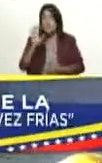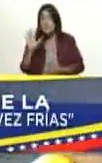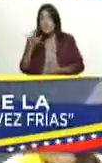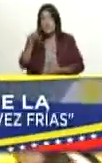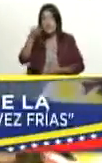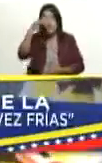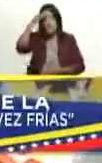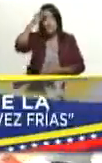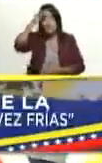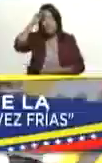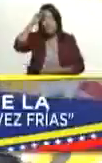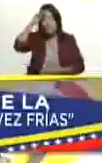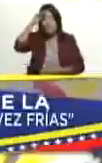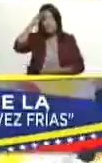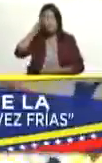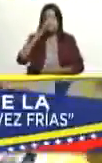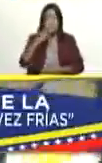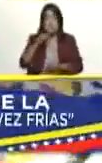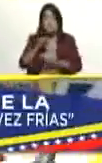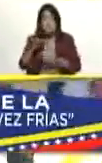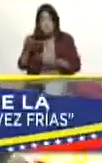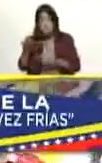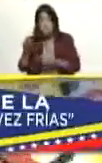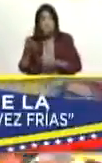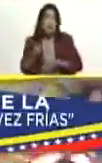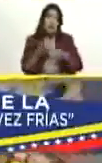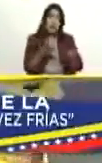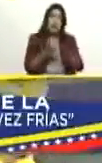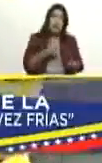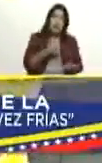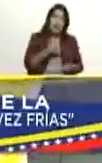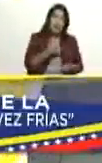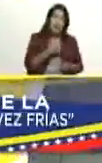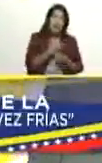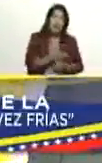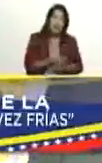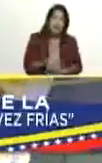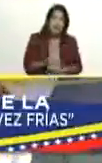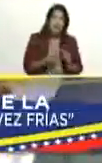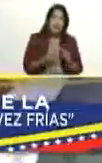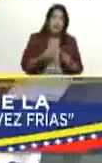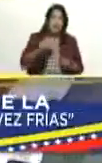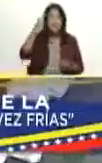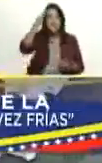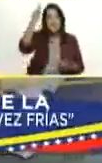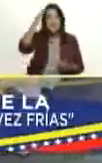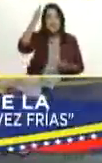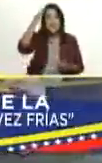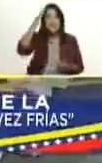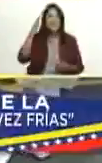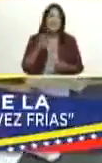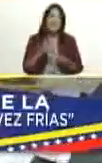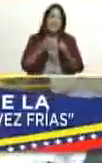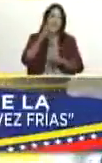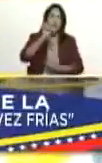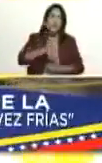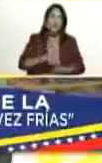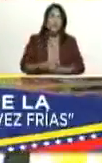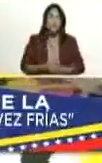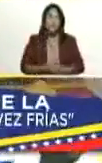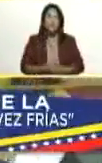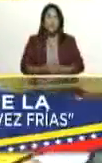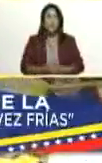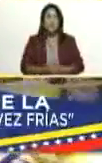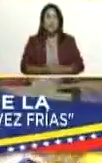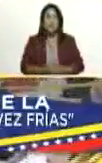Cuba, mi sueño de ser médica integral comunitaria de la primera promoción no se hubiese hecho realidad.